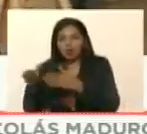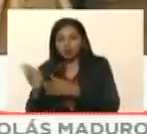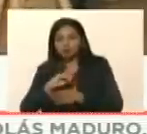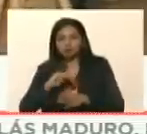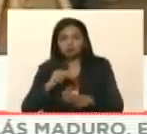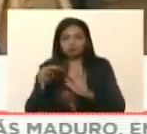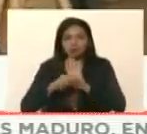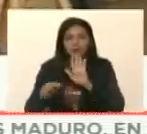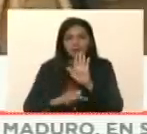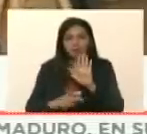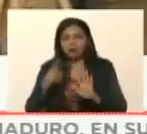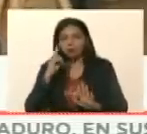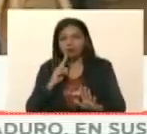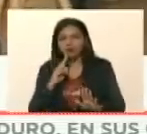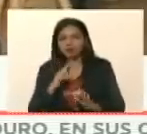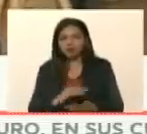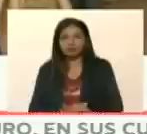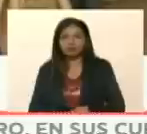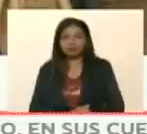agenda económica bolivariana.